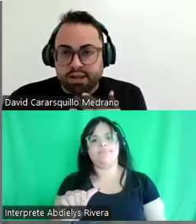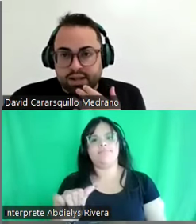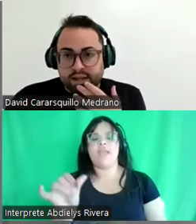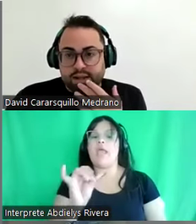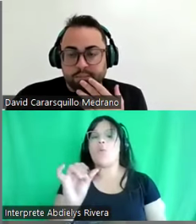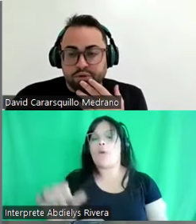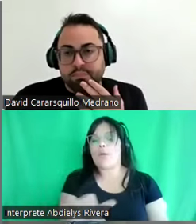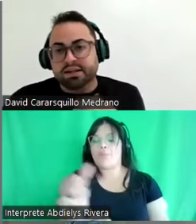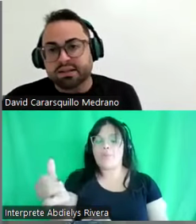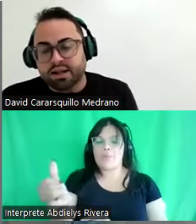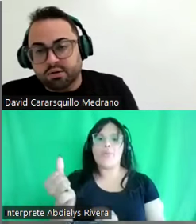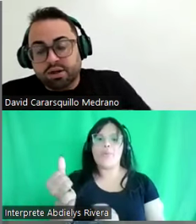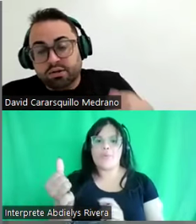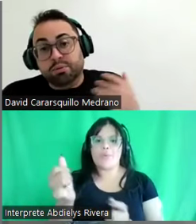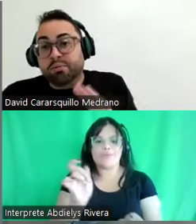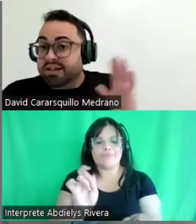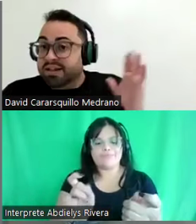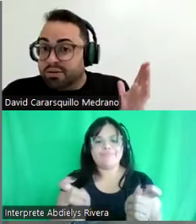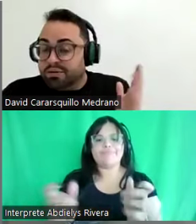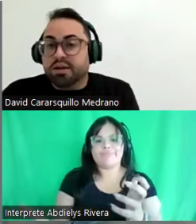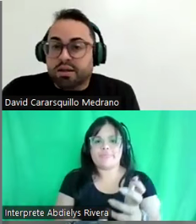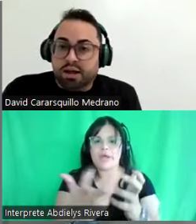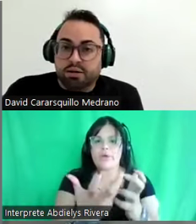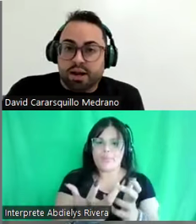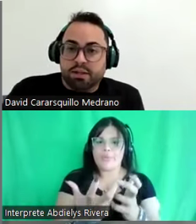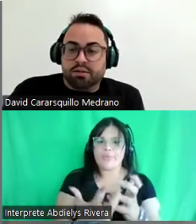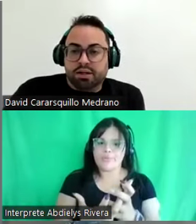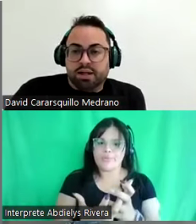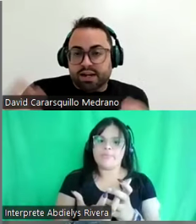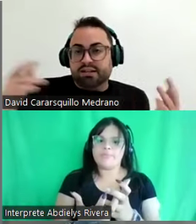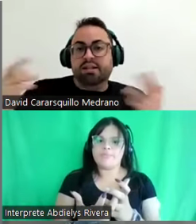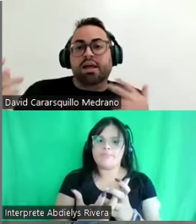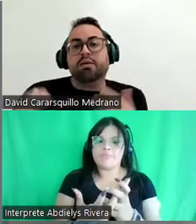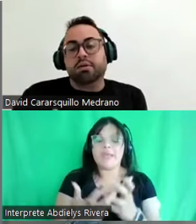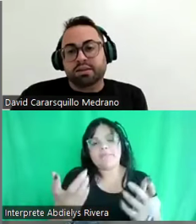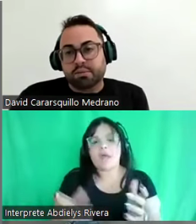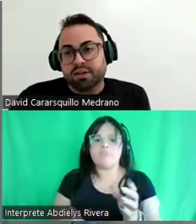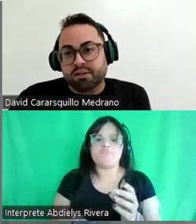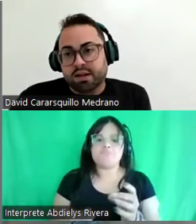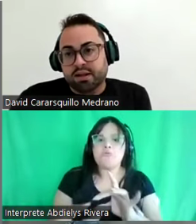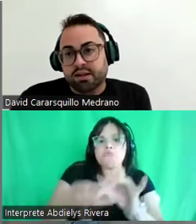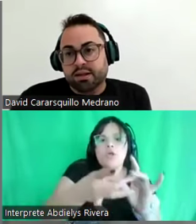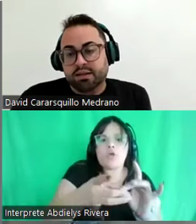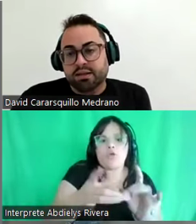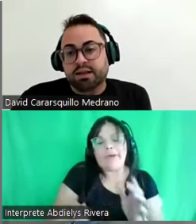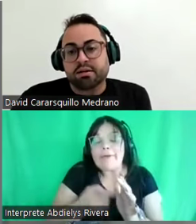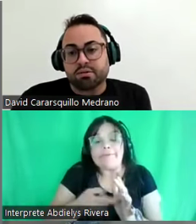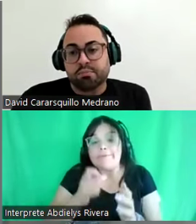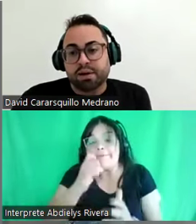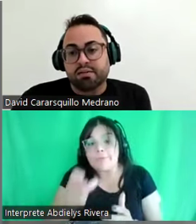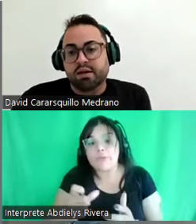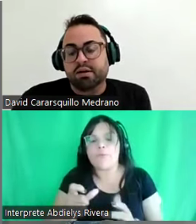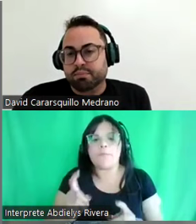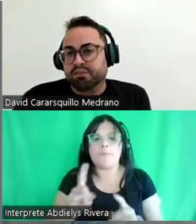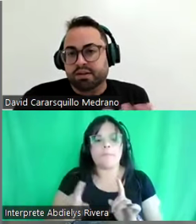acomodos que muchas veces están incluidos, pero hay veces que no, en los reglamentos, y tener ese diálogo entre profesionales de la salud